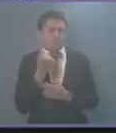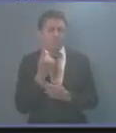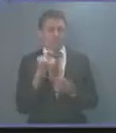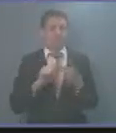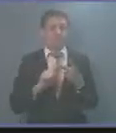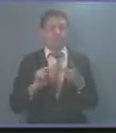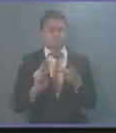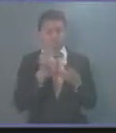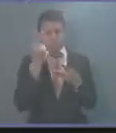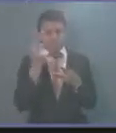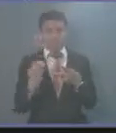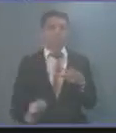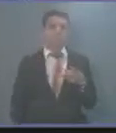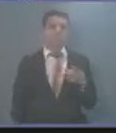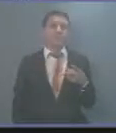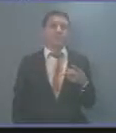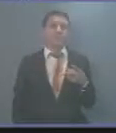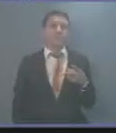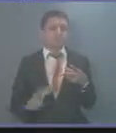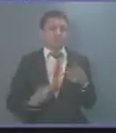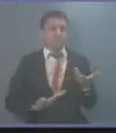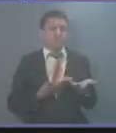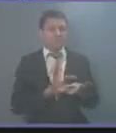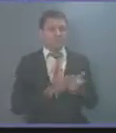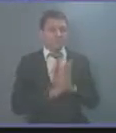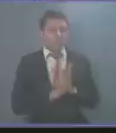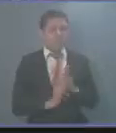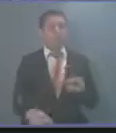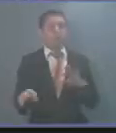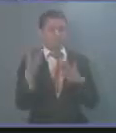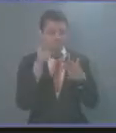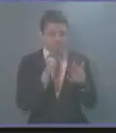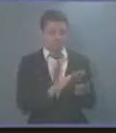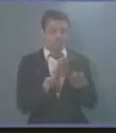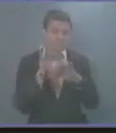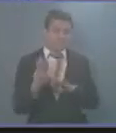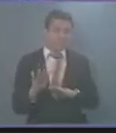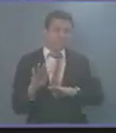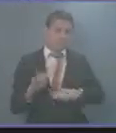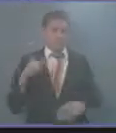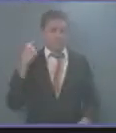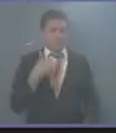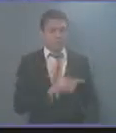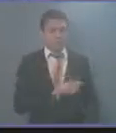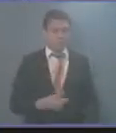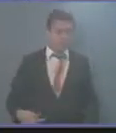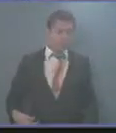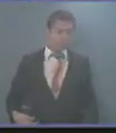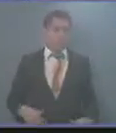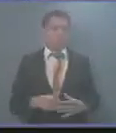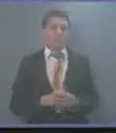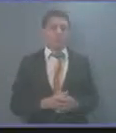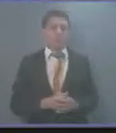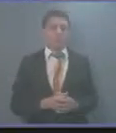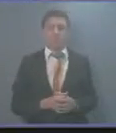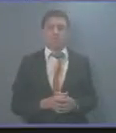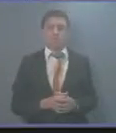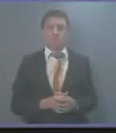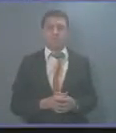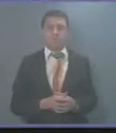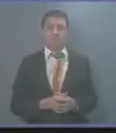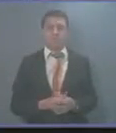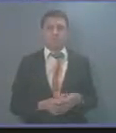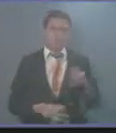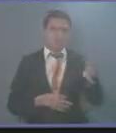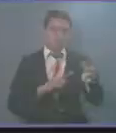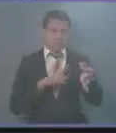segundo, solicitarle respetuosamente, señor presidente, en la lectura